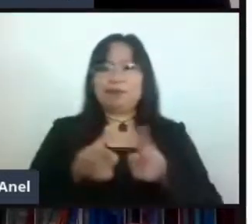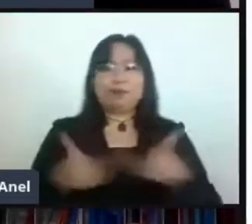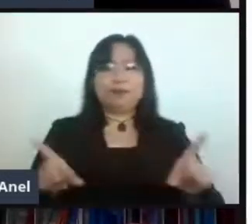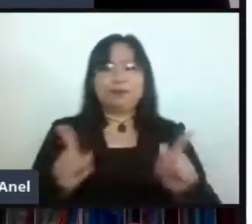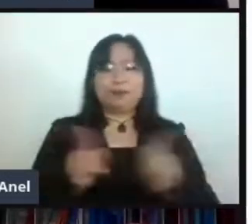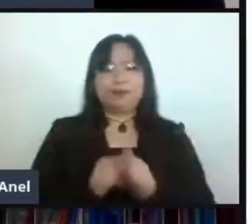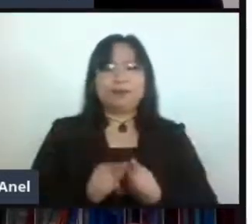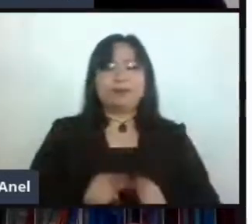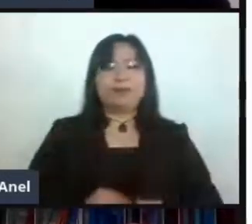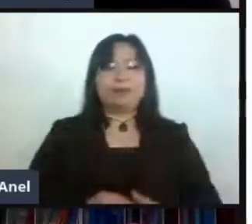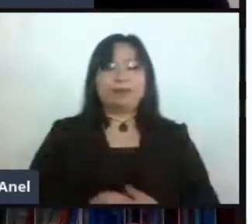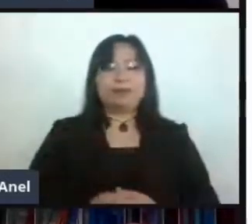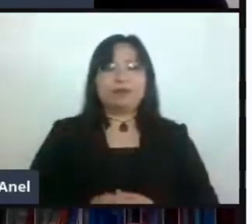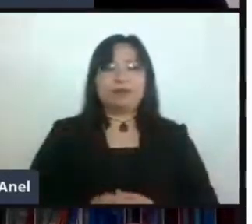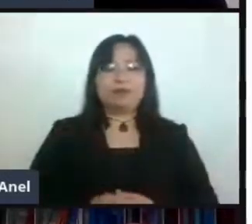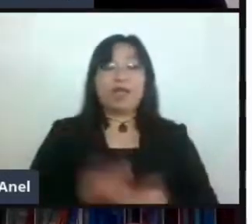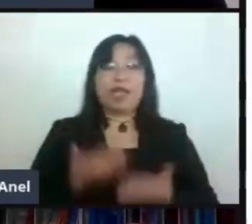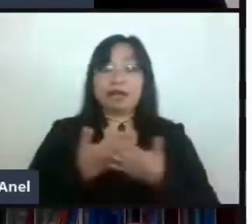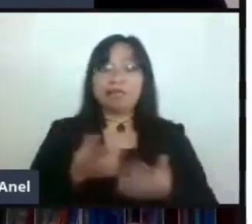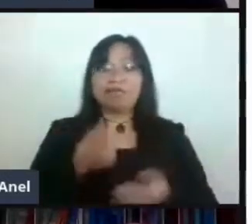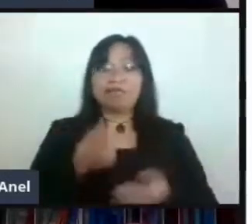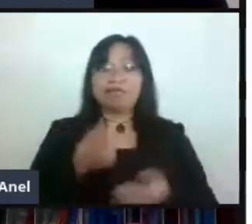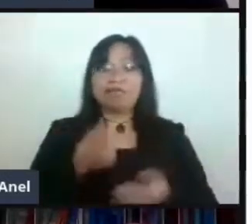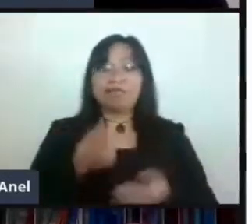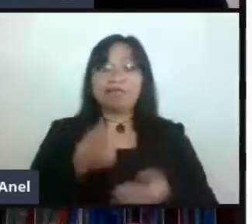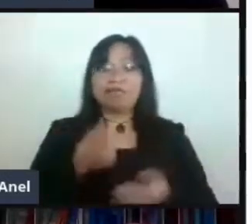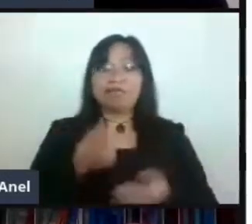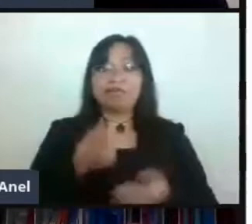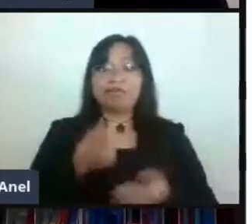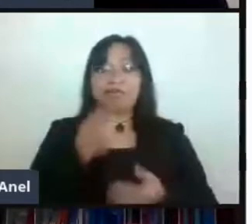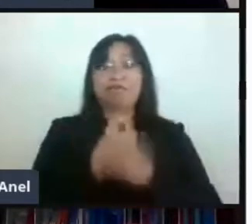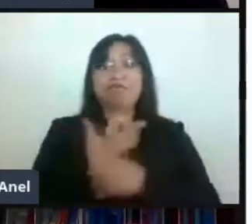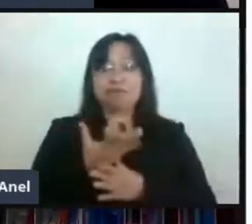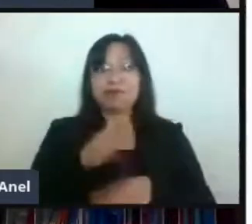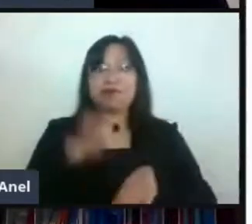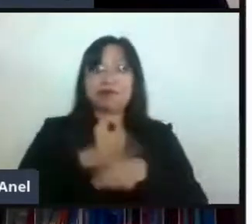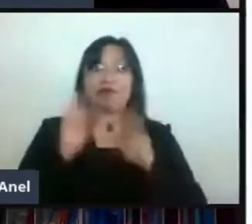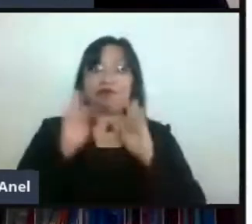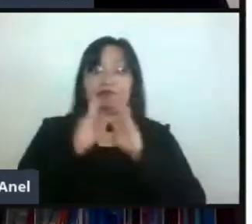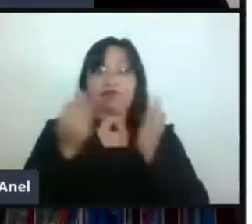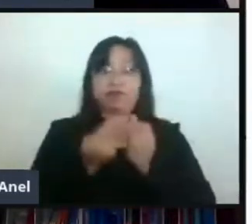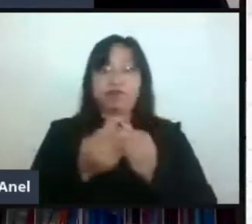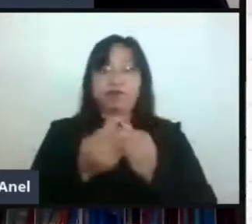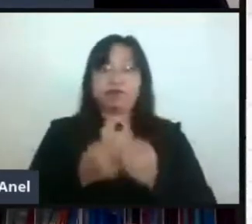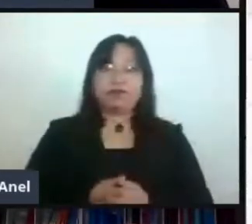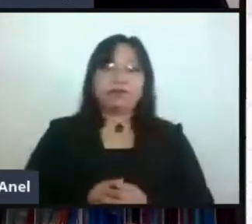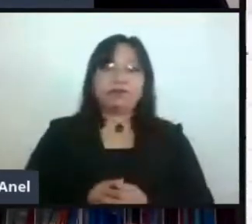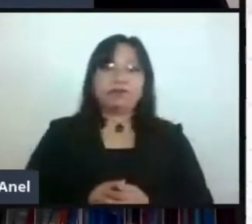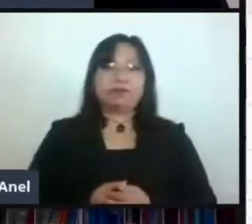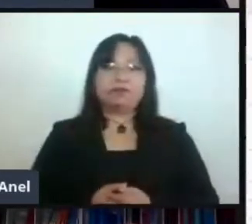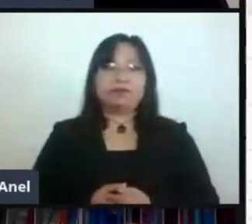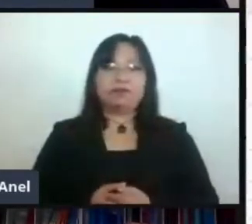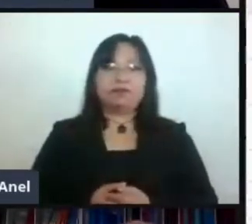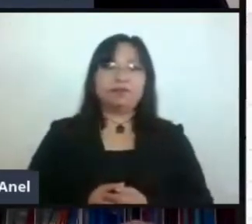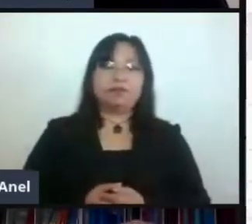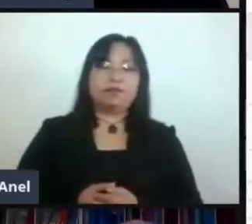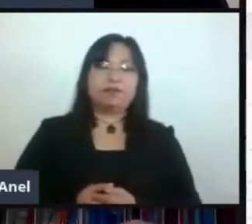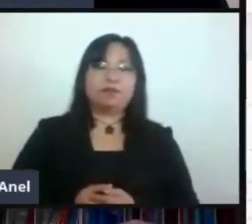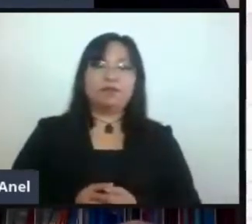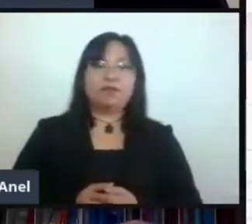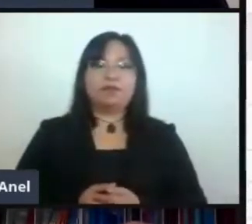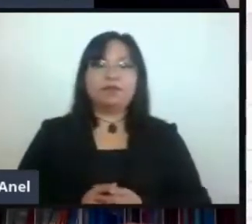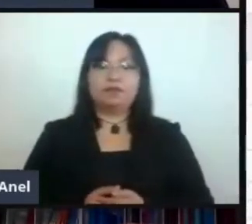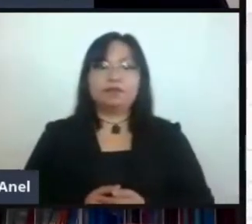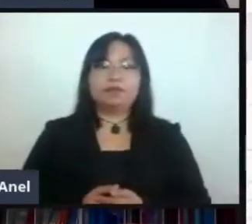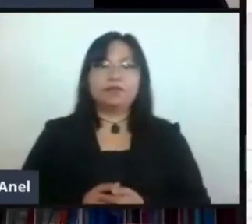Voy a agregar un nuevo criterio, esta rúbrica nada más va a ser de dos niveles y voy a